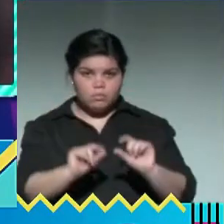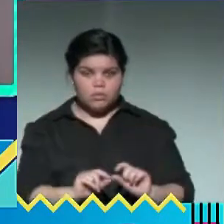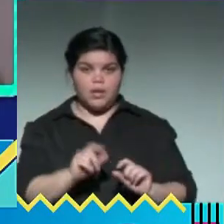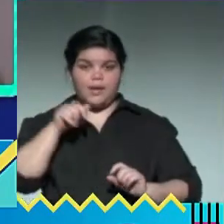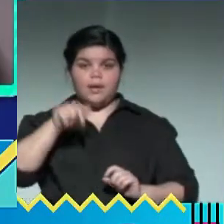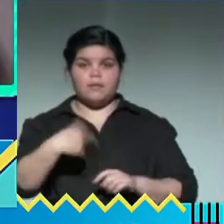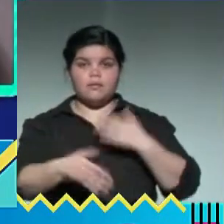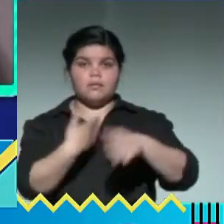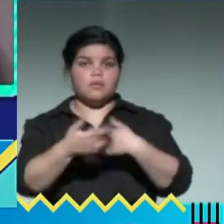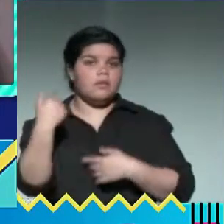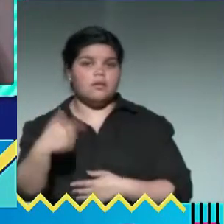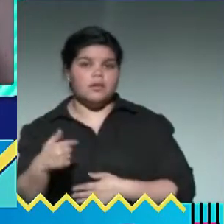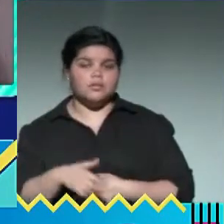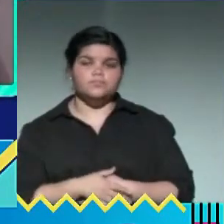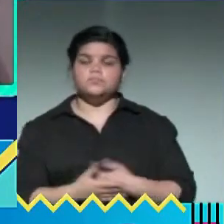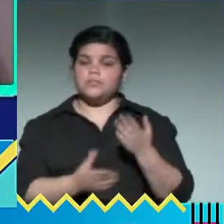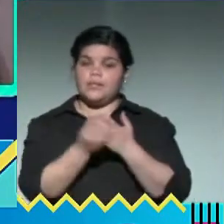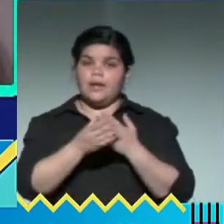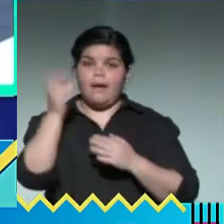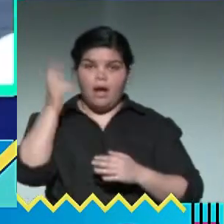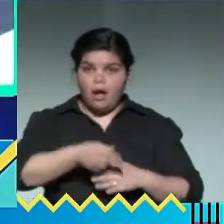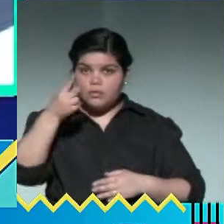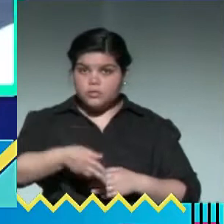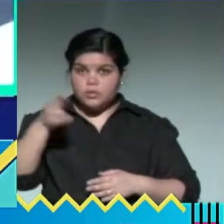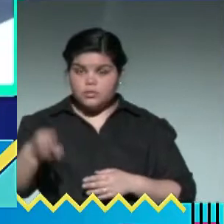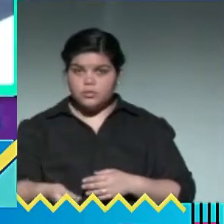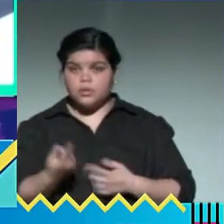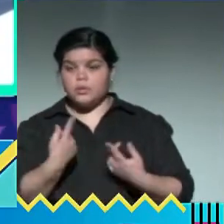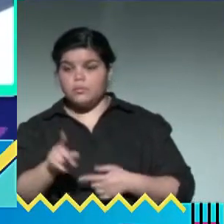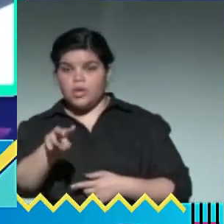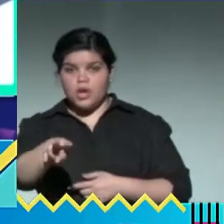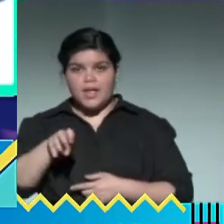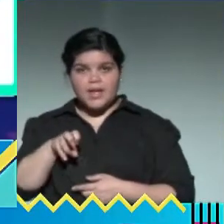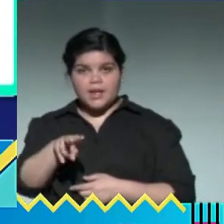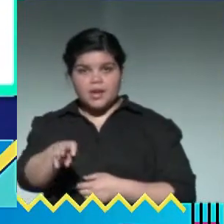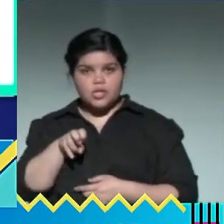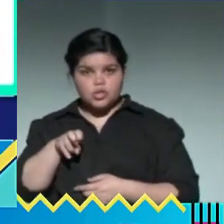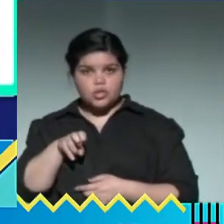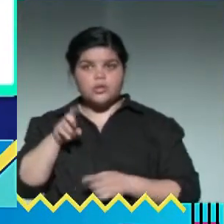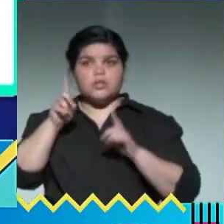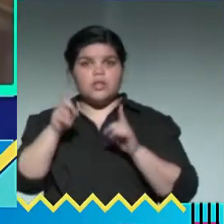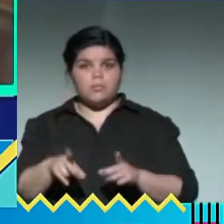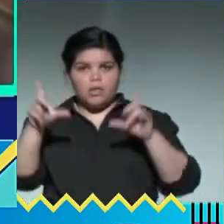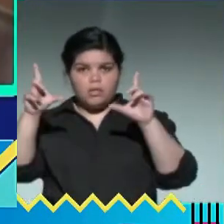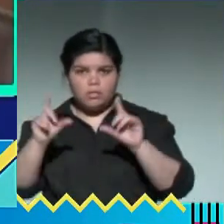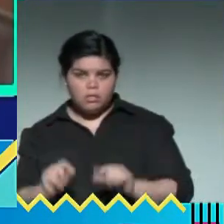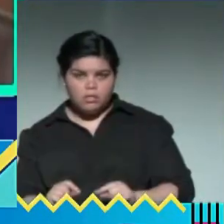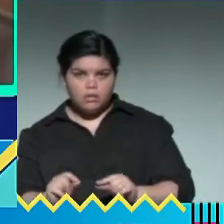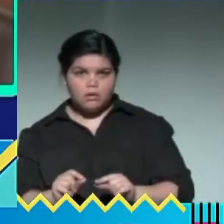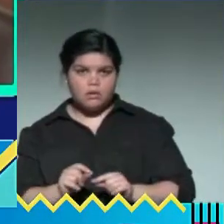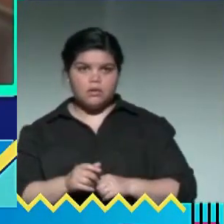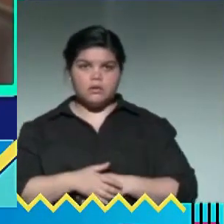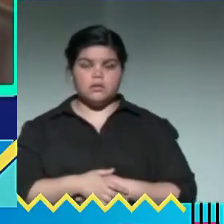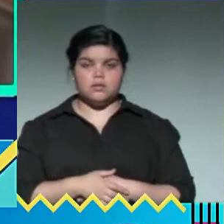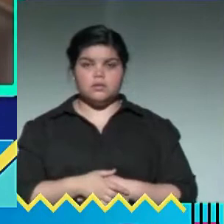estos momentos es que vos ajustás el gasto, pero después los ingresos tenés el riesgo de que te caigan en una medida mayor al ajuste del gasto.